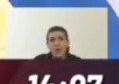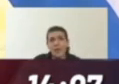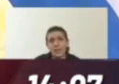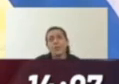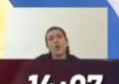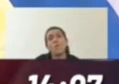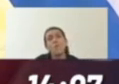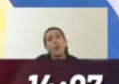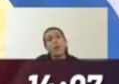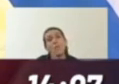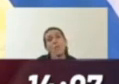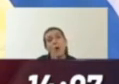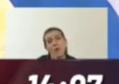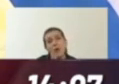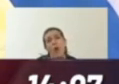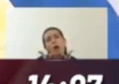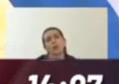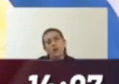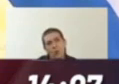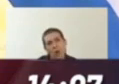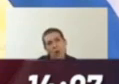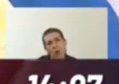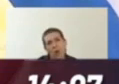Les pido por favor que nos ayuden.